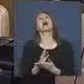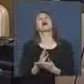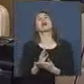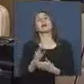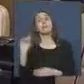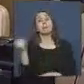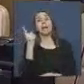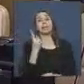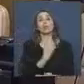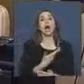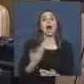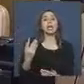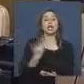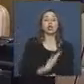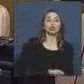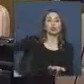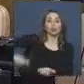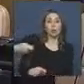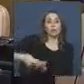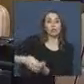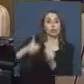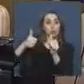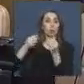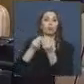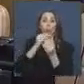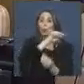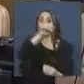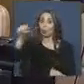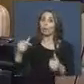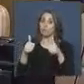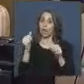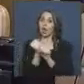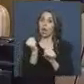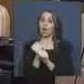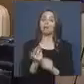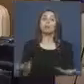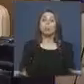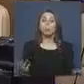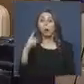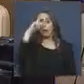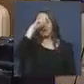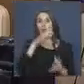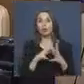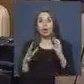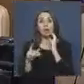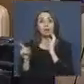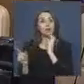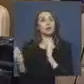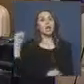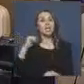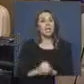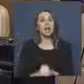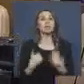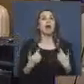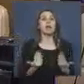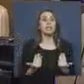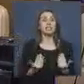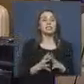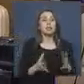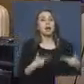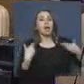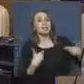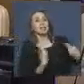de los sostenedores particulares subvencionados. Y hoy día tienen esta dificultad tremenda. Ellos reclaman, necesitamos una mayor